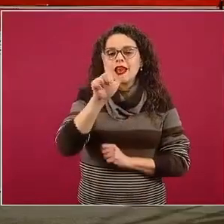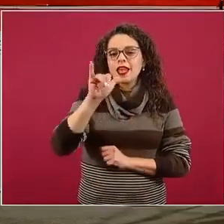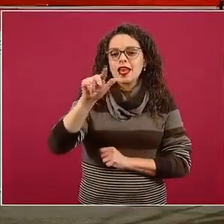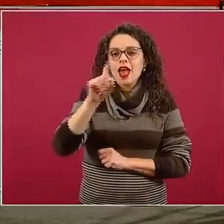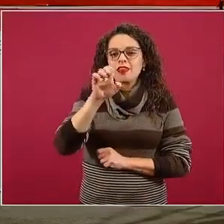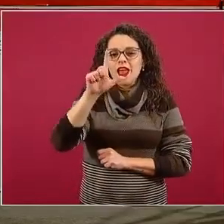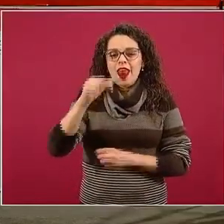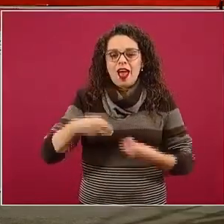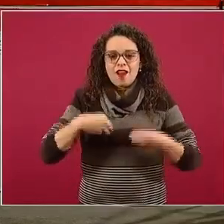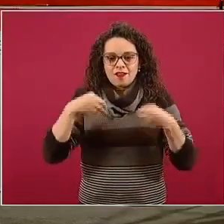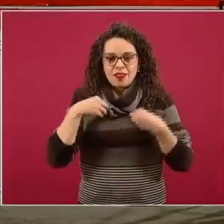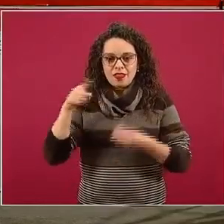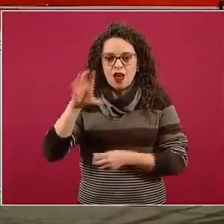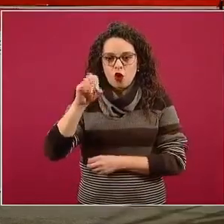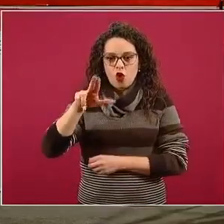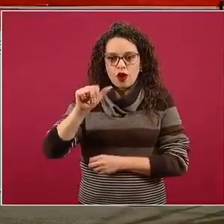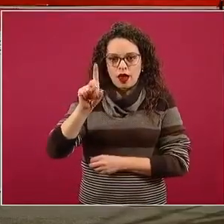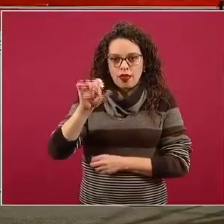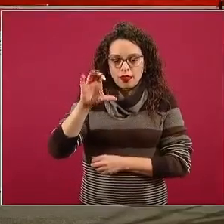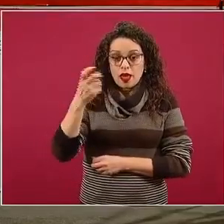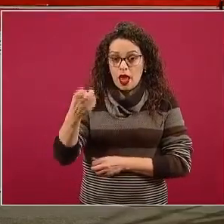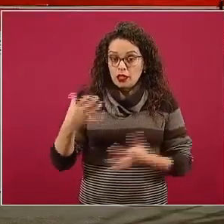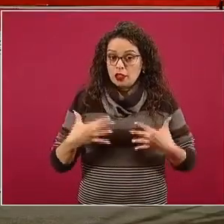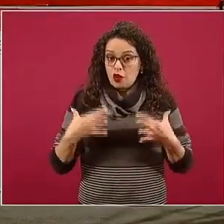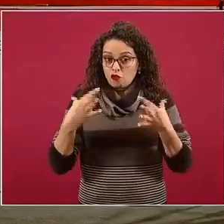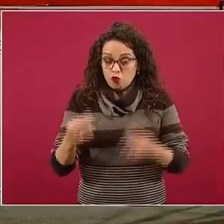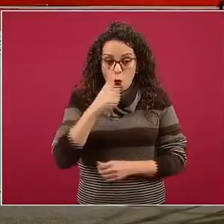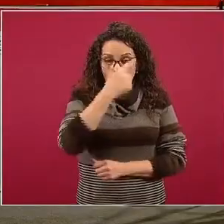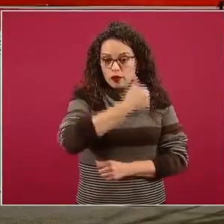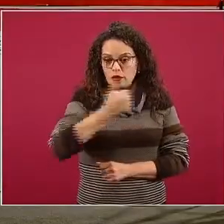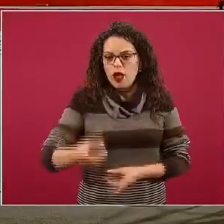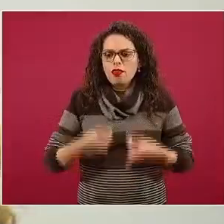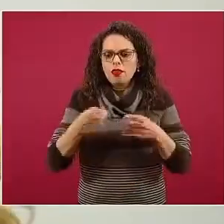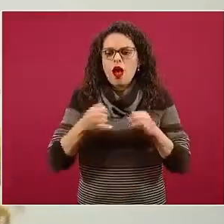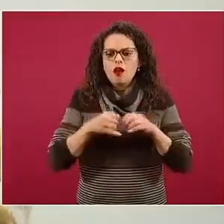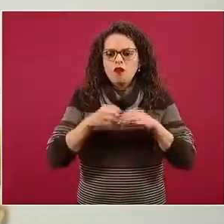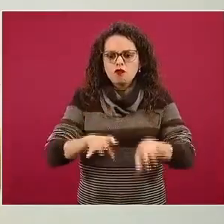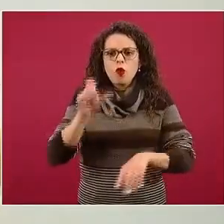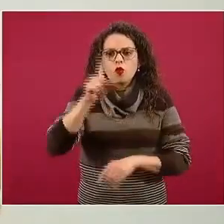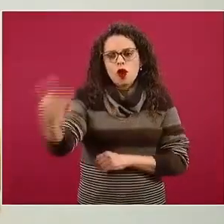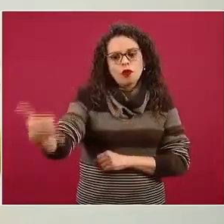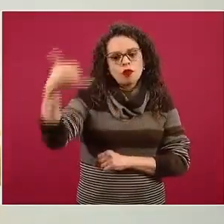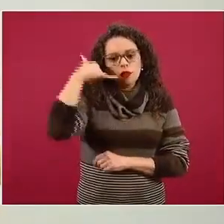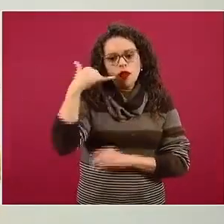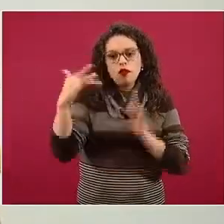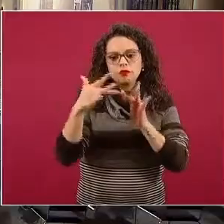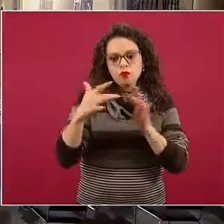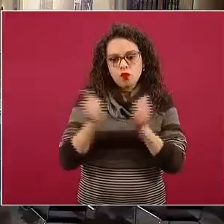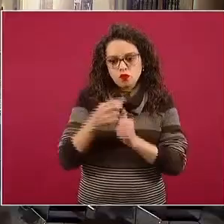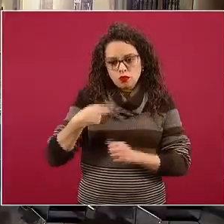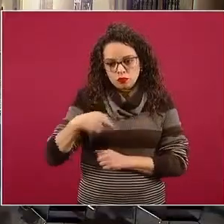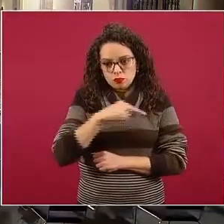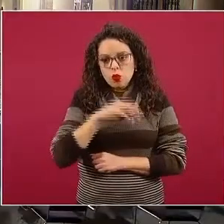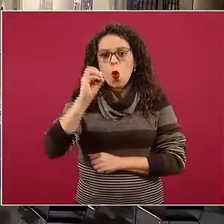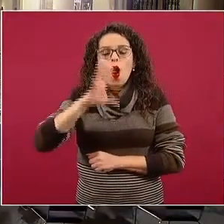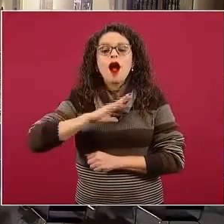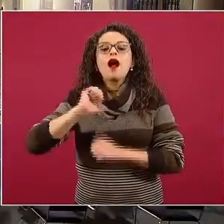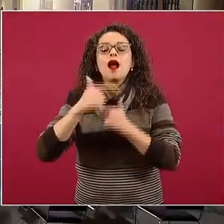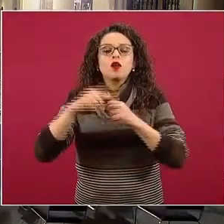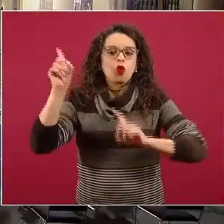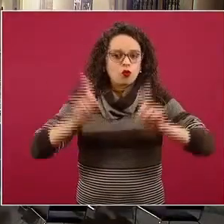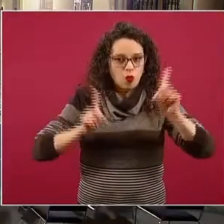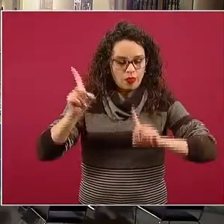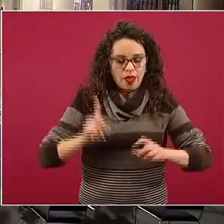Igualmente, en cada una de las fundaciones se les va a dar esta información a las personas que se comuniquen o que tengan dudas. Muchas